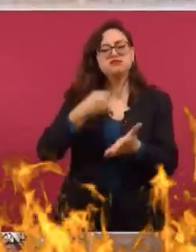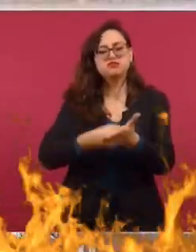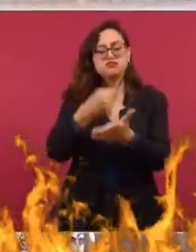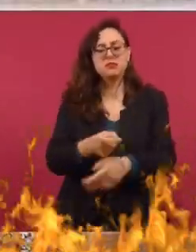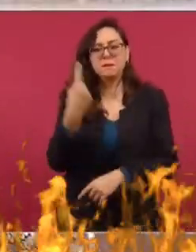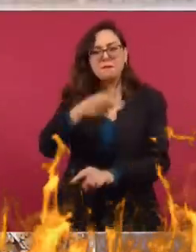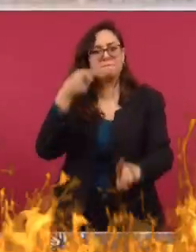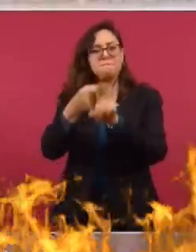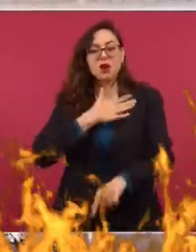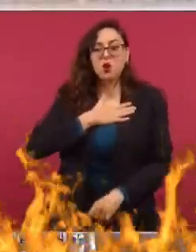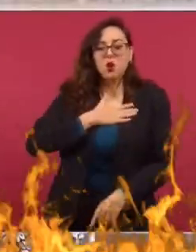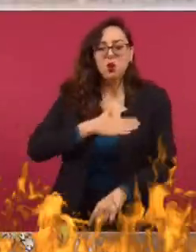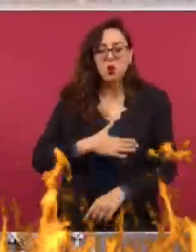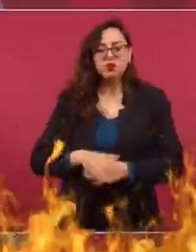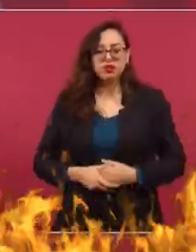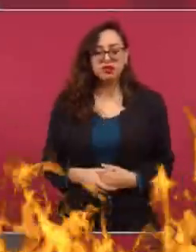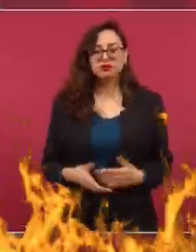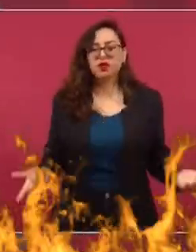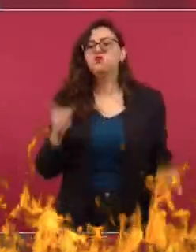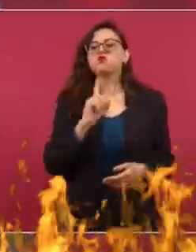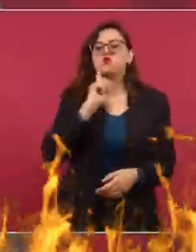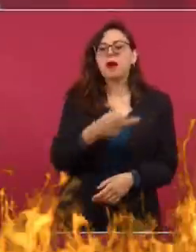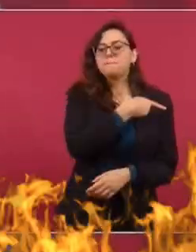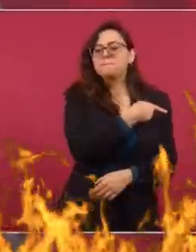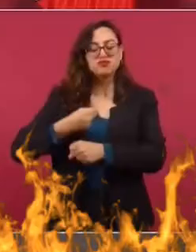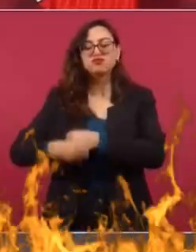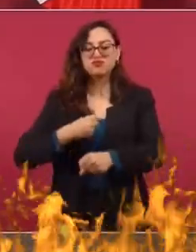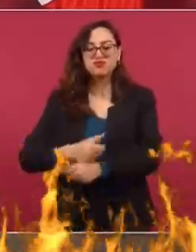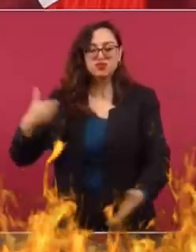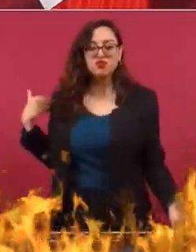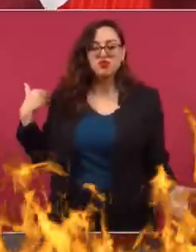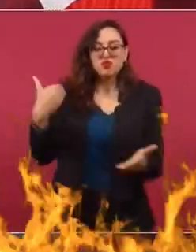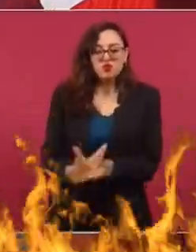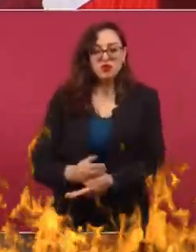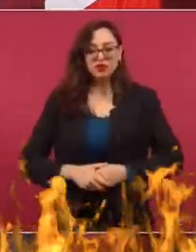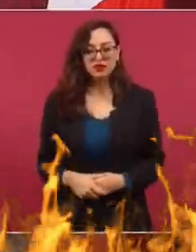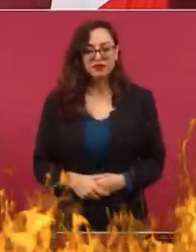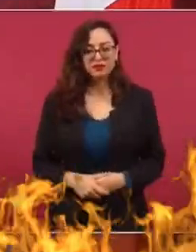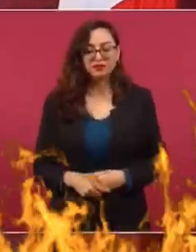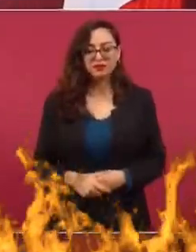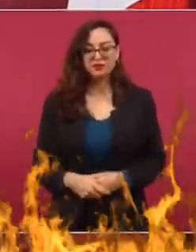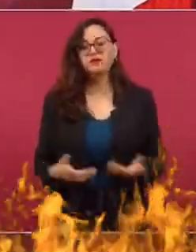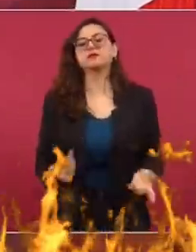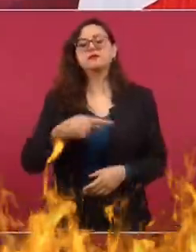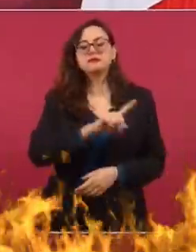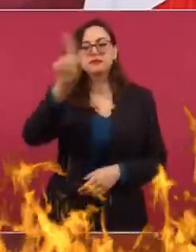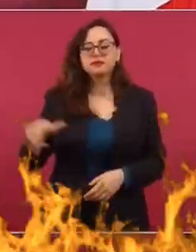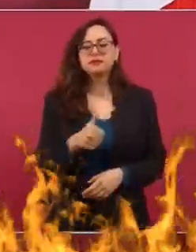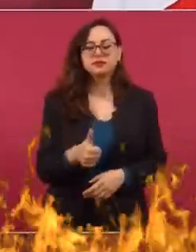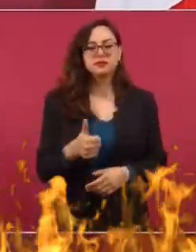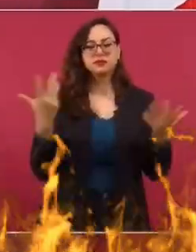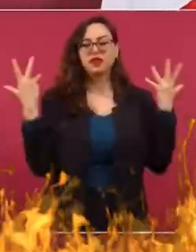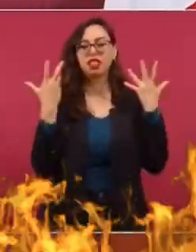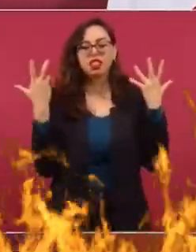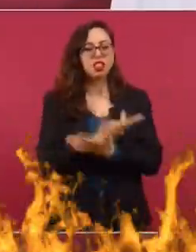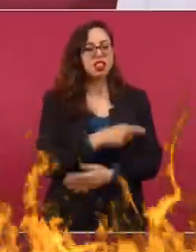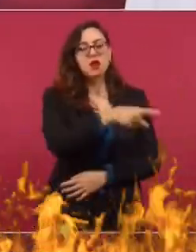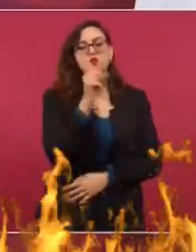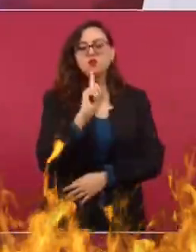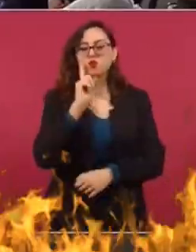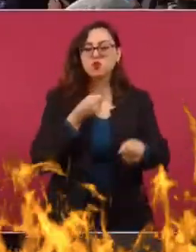en favor de la justicia y de las mujeres más pobres de México. Y ya luego me entero que la